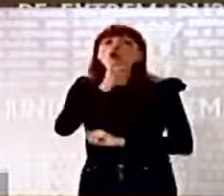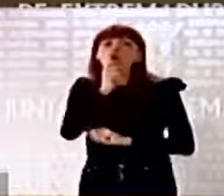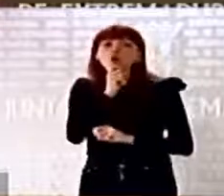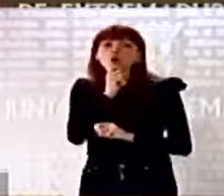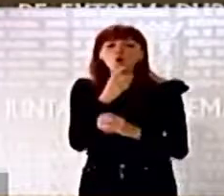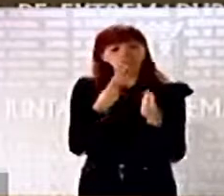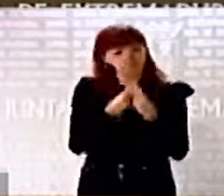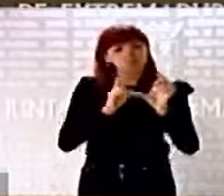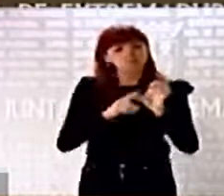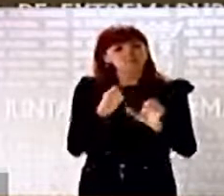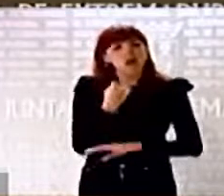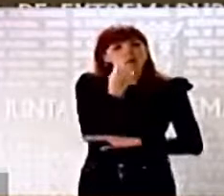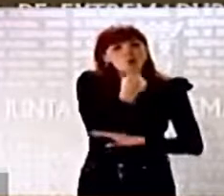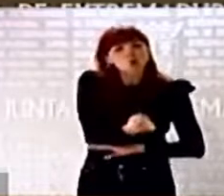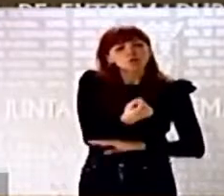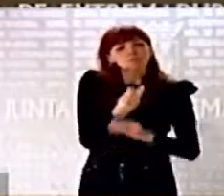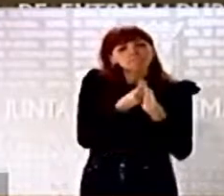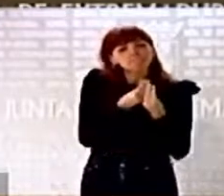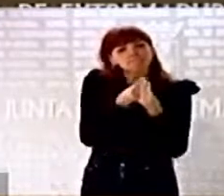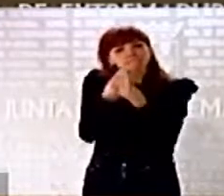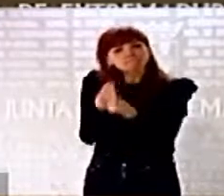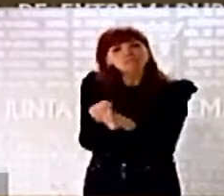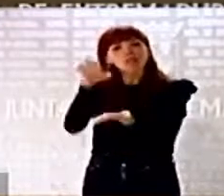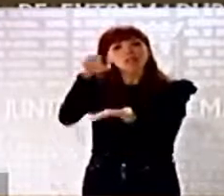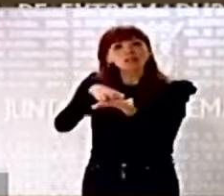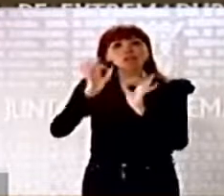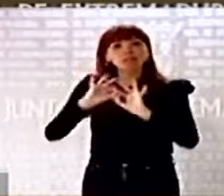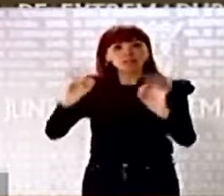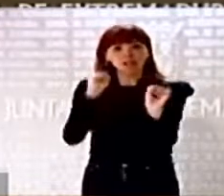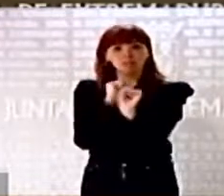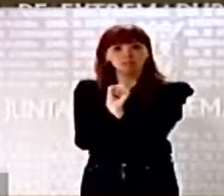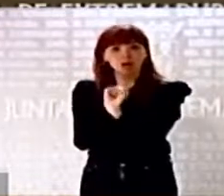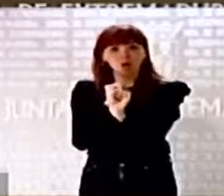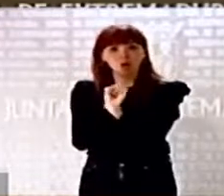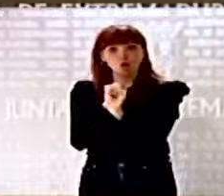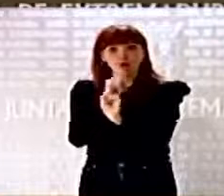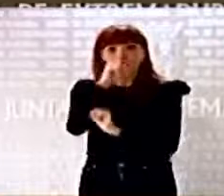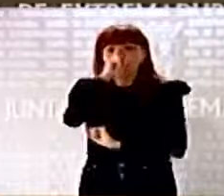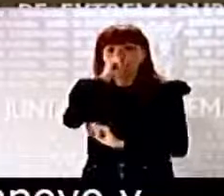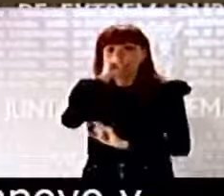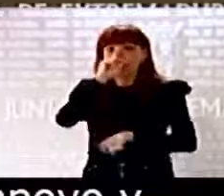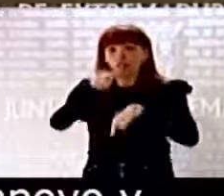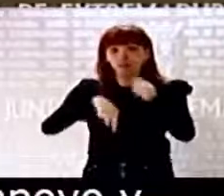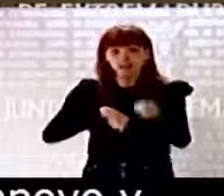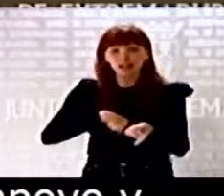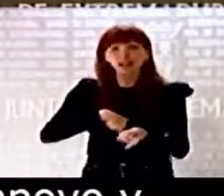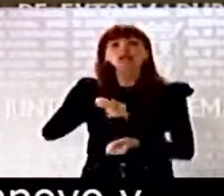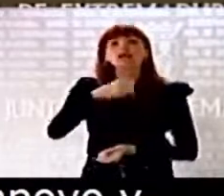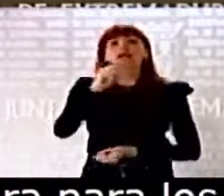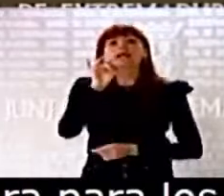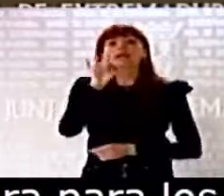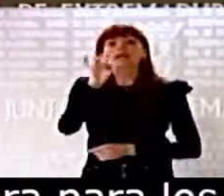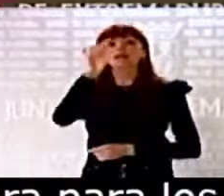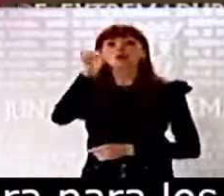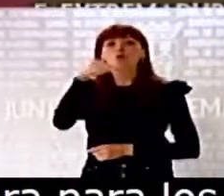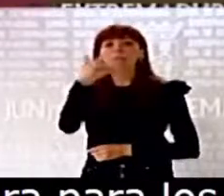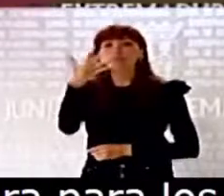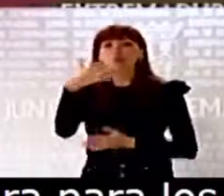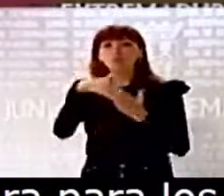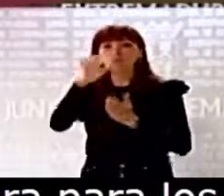Junta de Extremadura a los centros especiales de empleo. Para el año 22, con un presupuesto de 15,5 millones de